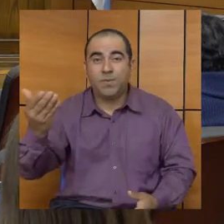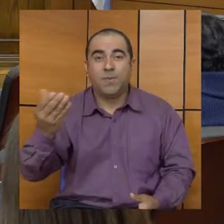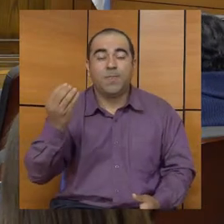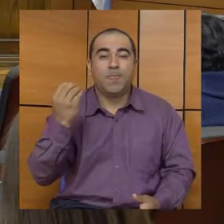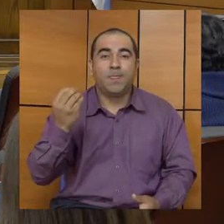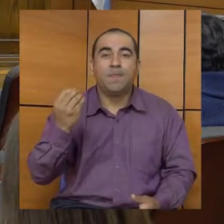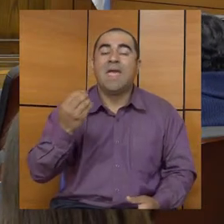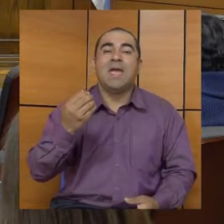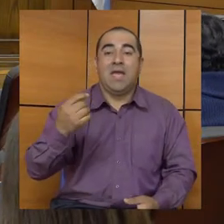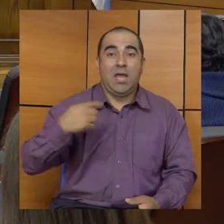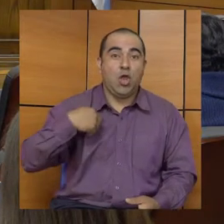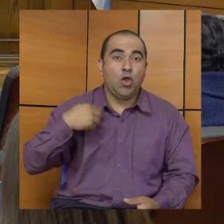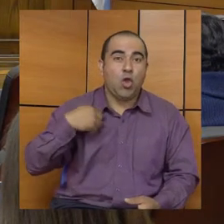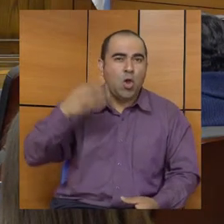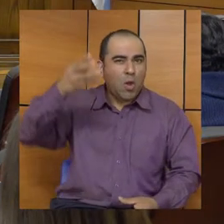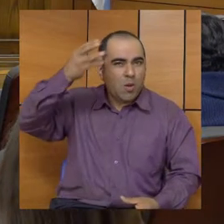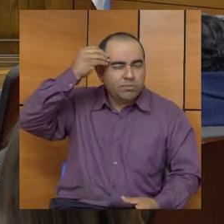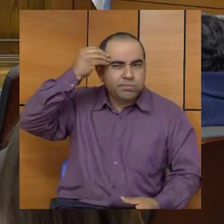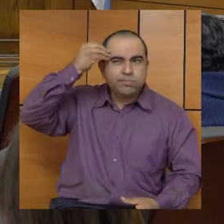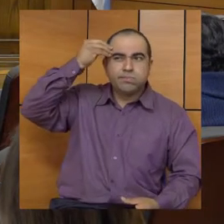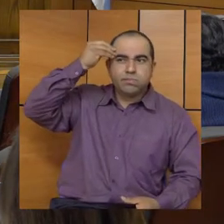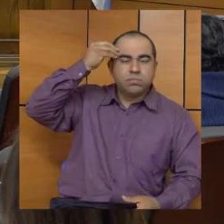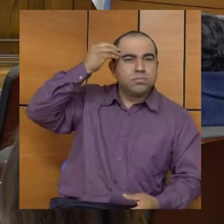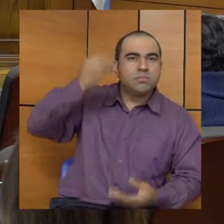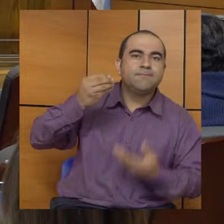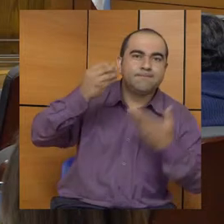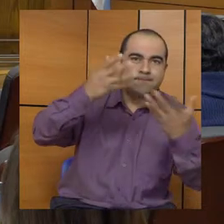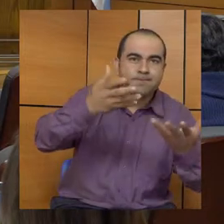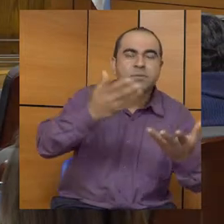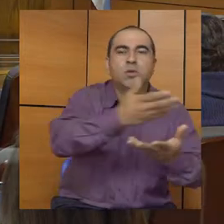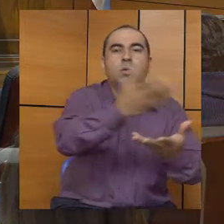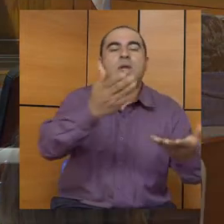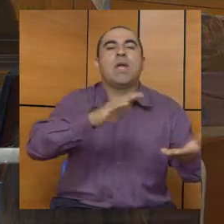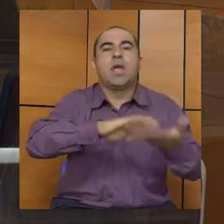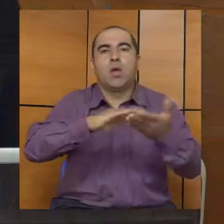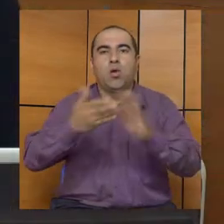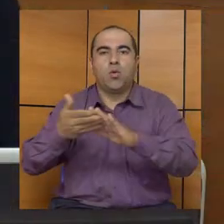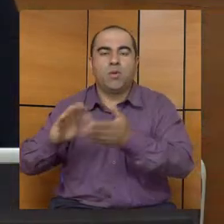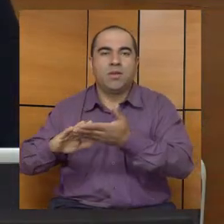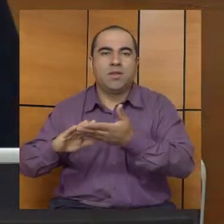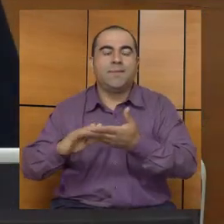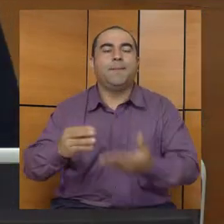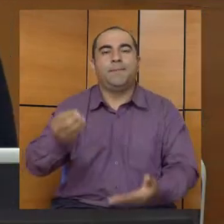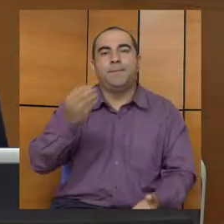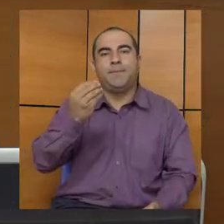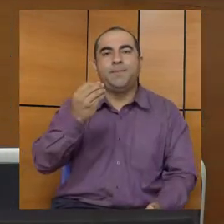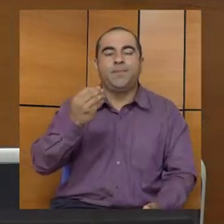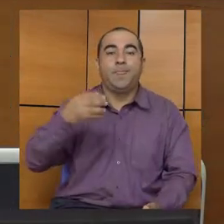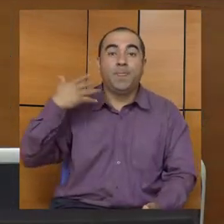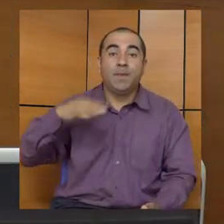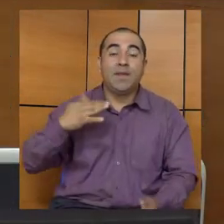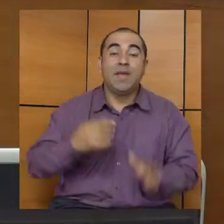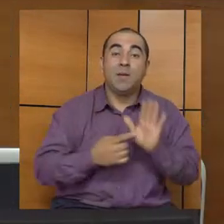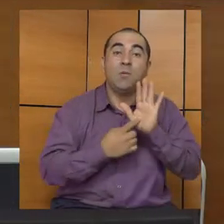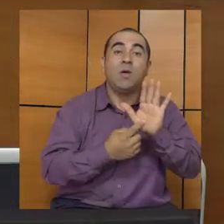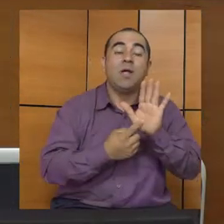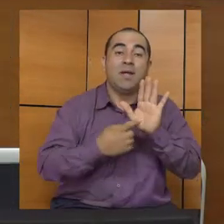estos conocimientos y estos resultados con la comunidad. Bien, la presentación